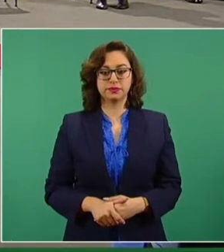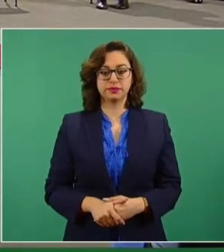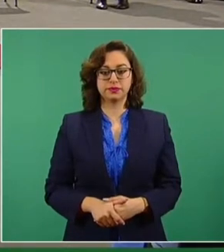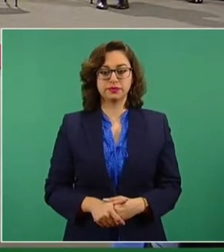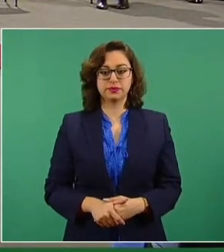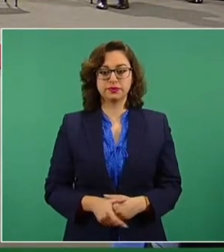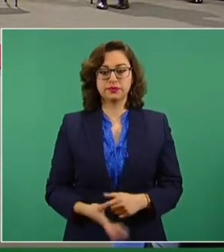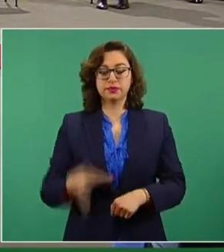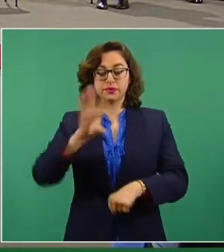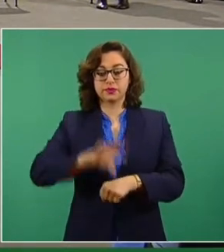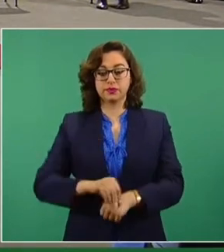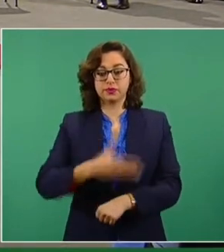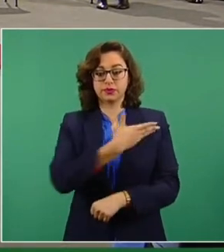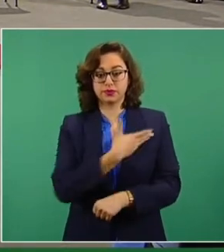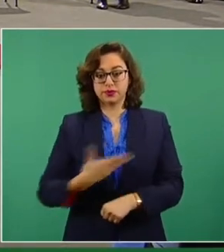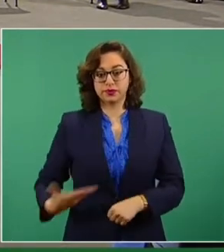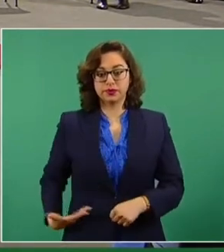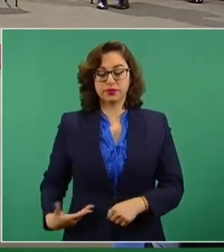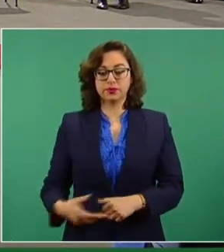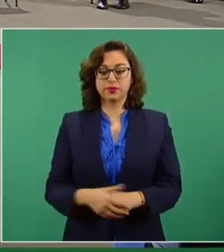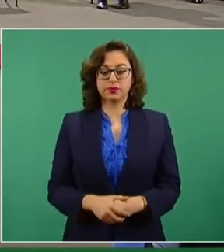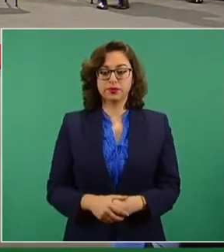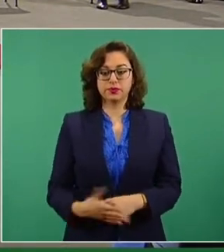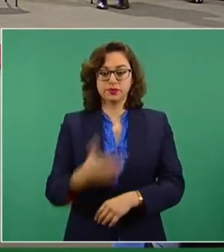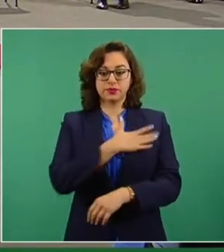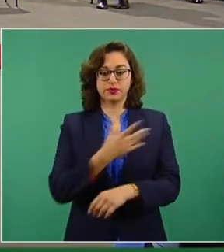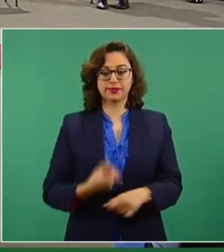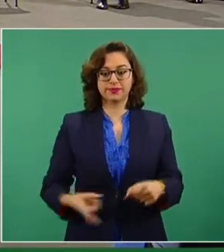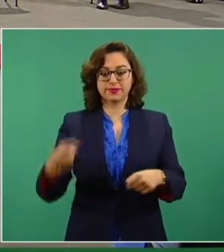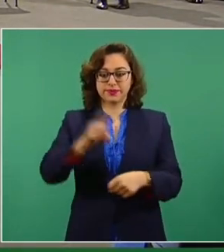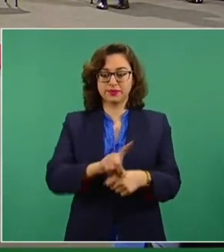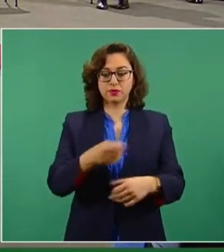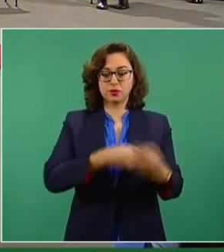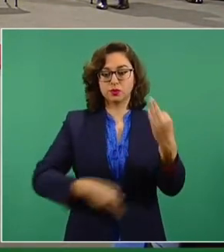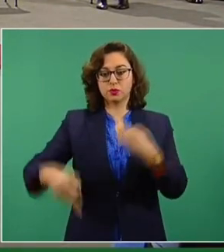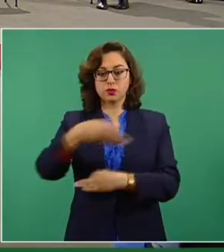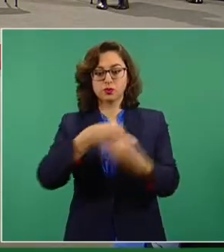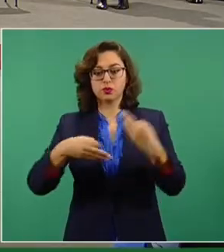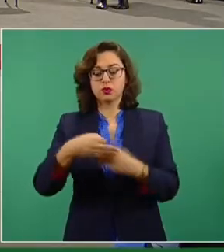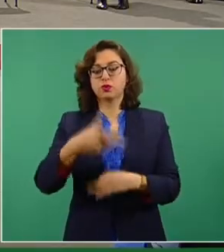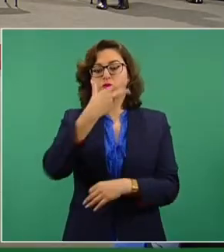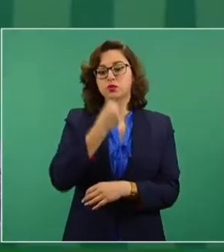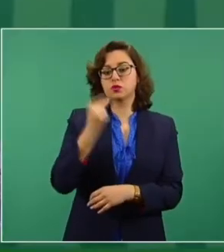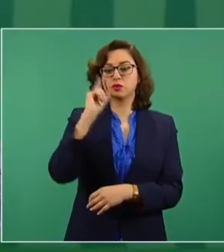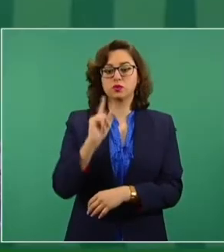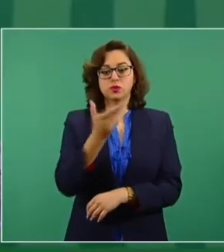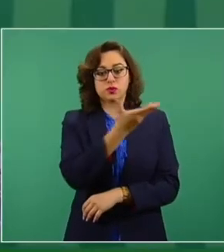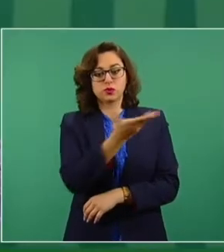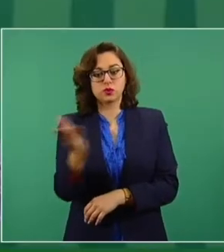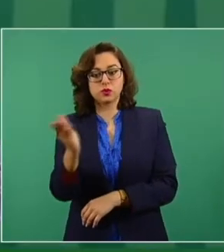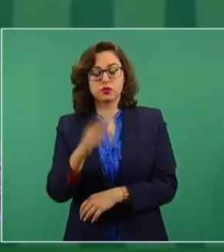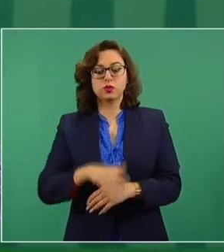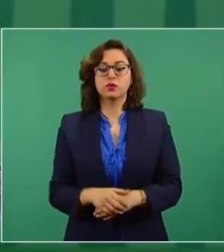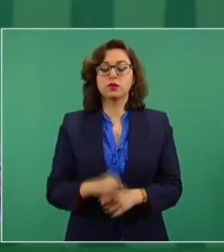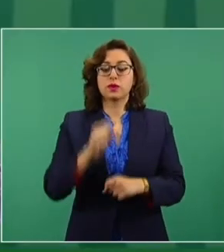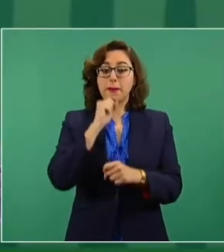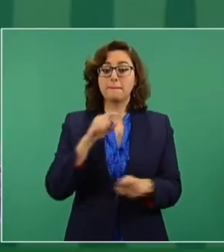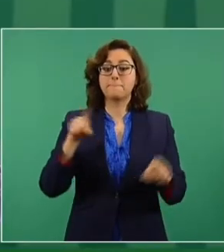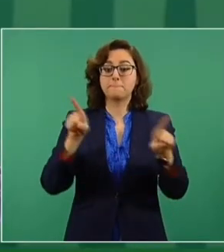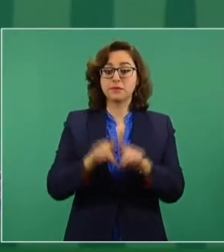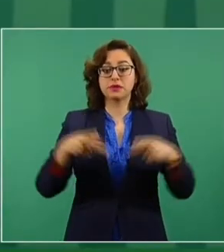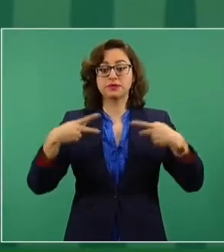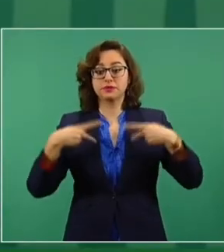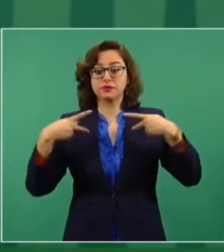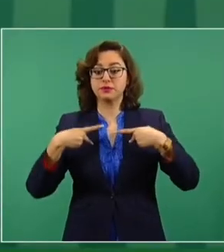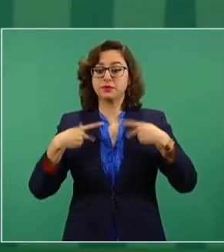Con su permiso, señor presidente. Muy buenos días a todos ustedes y a quienes nos escuchan por vía